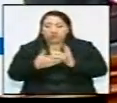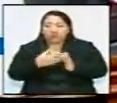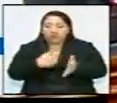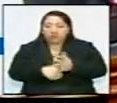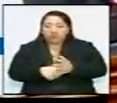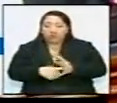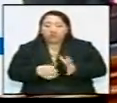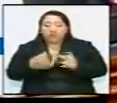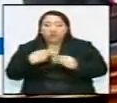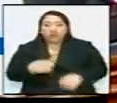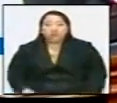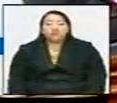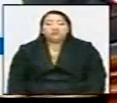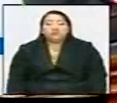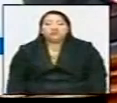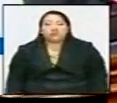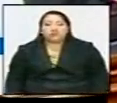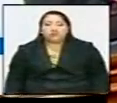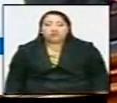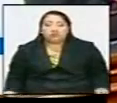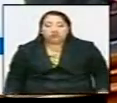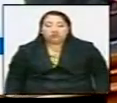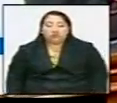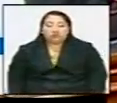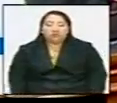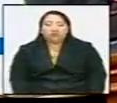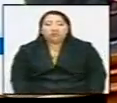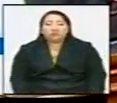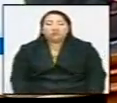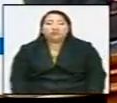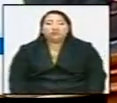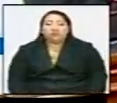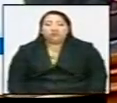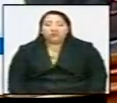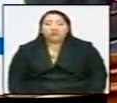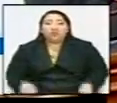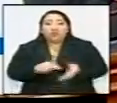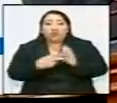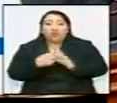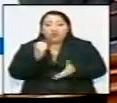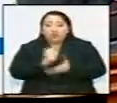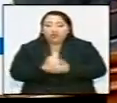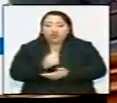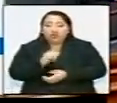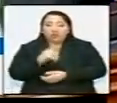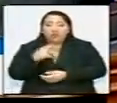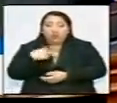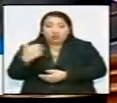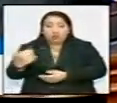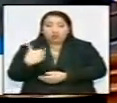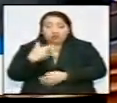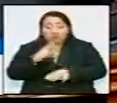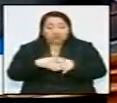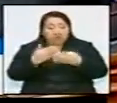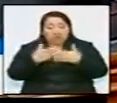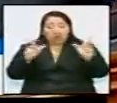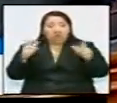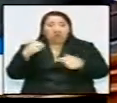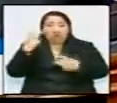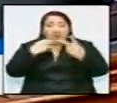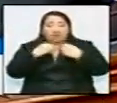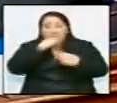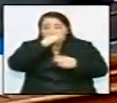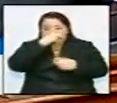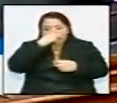una carta notarial allanándome a levantamiento de inmunidad parlamentaria para que